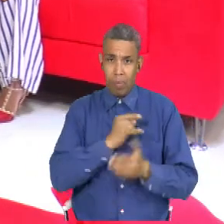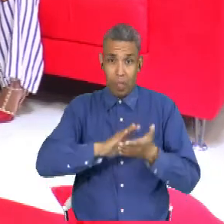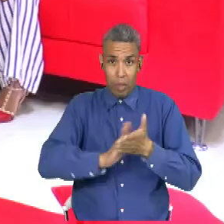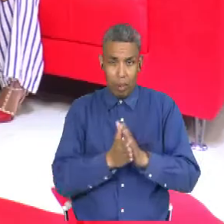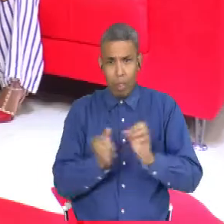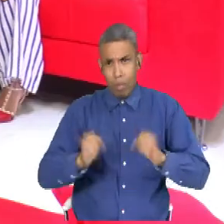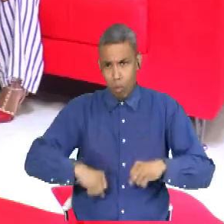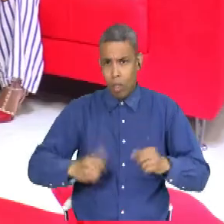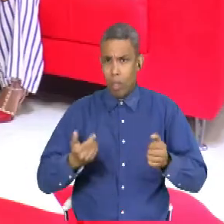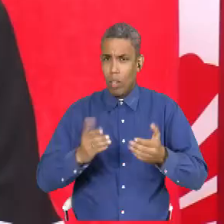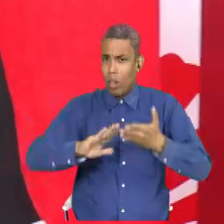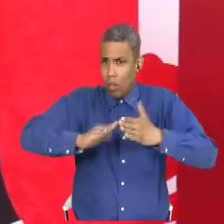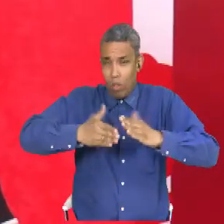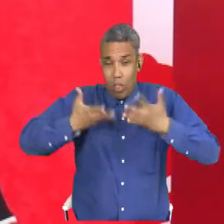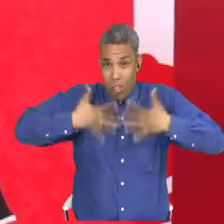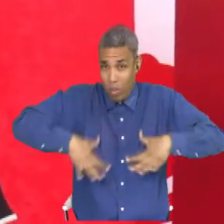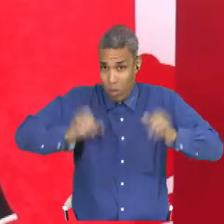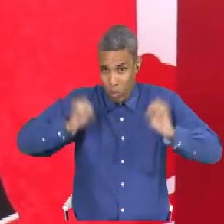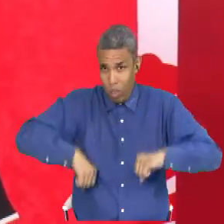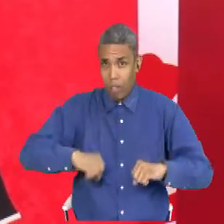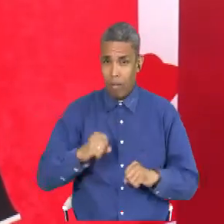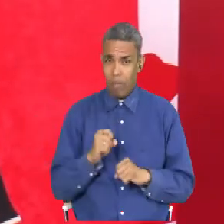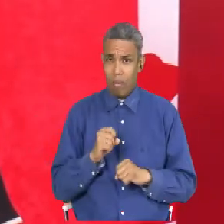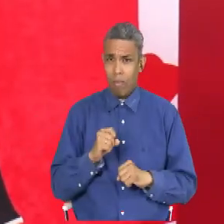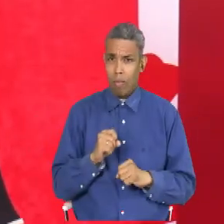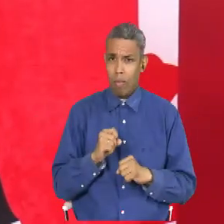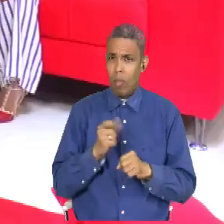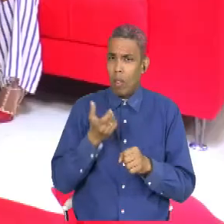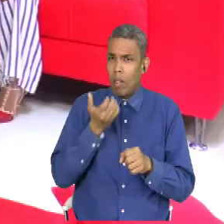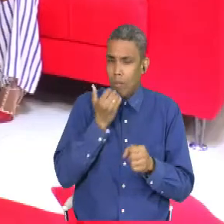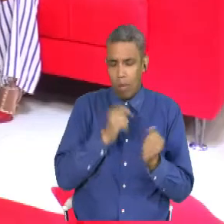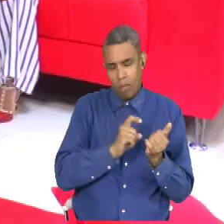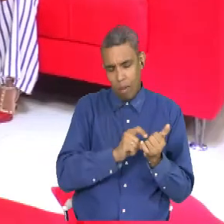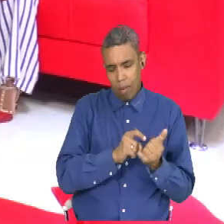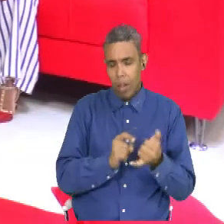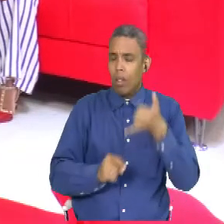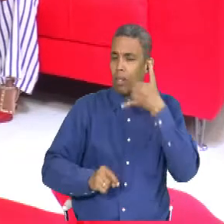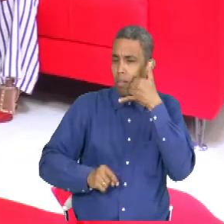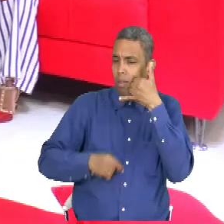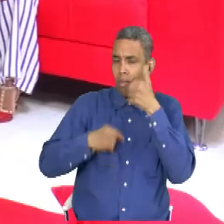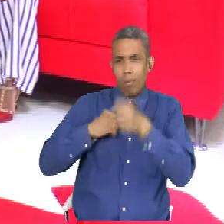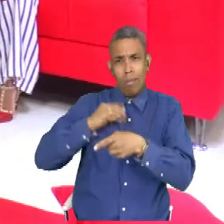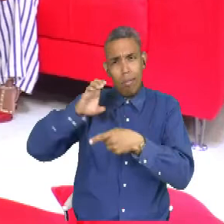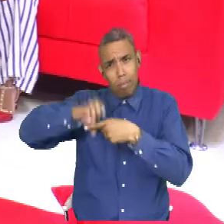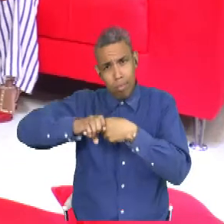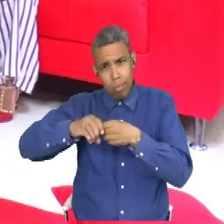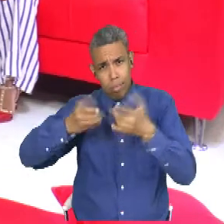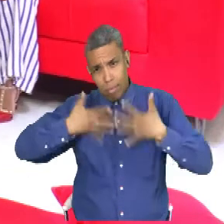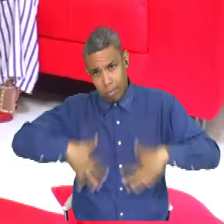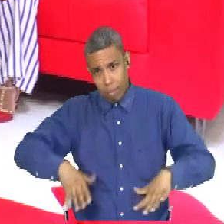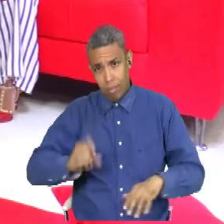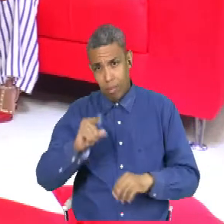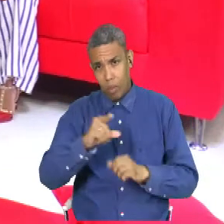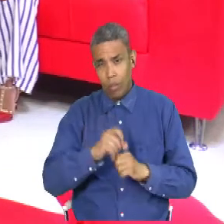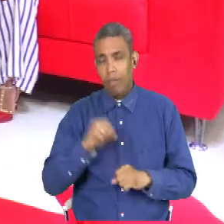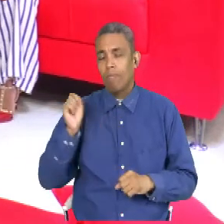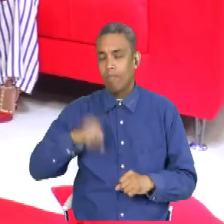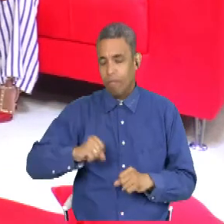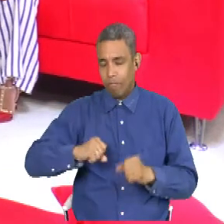abierta a toda la comunidad en Barranca Bermeja? Sí, claro. Los servicios están abiertos a toda la